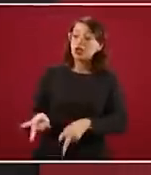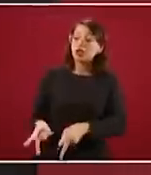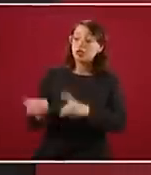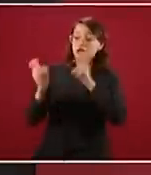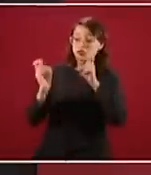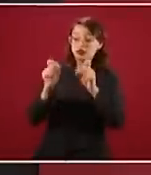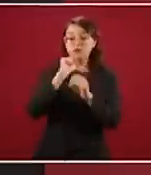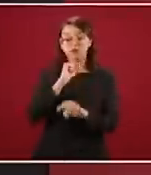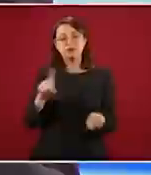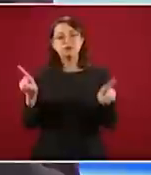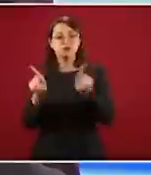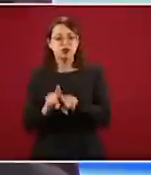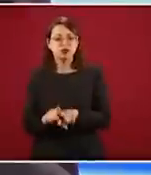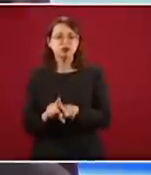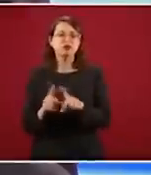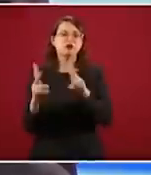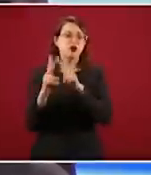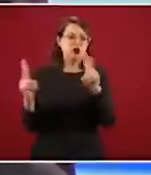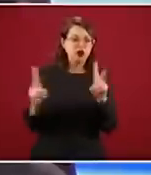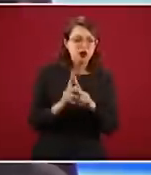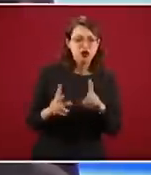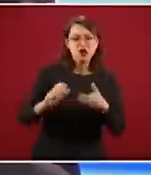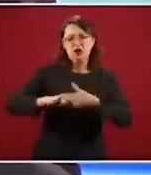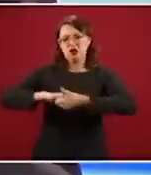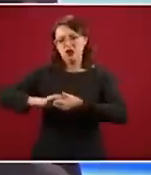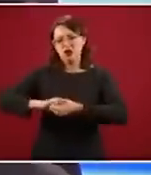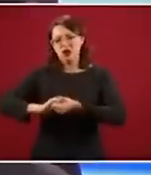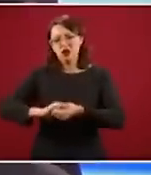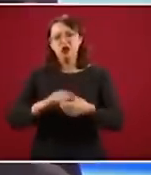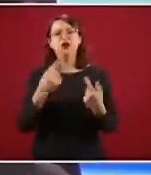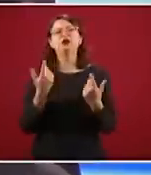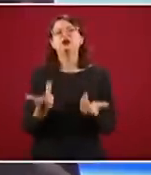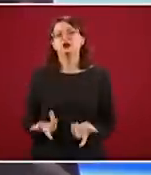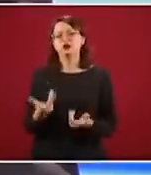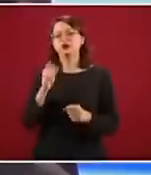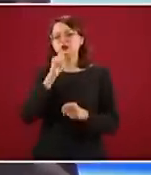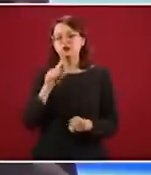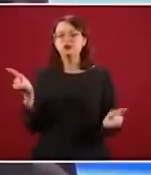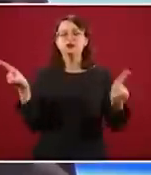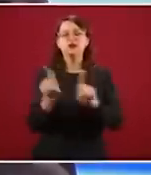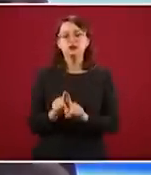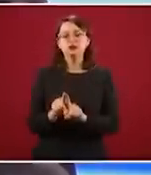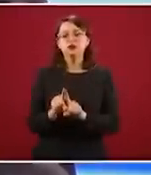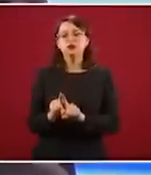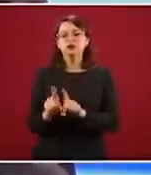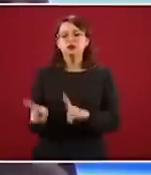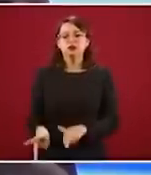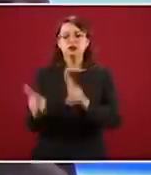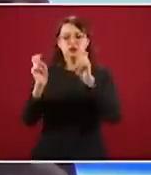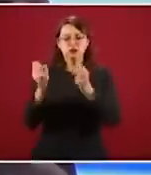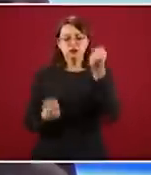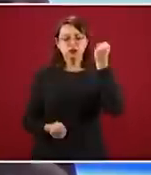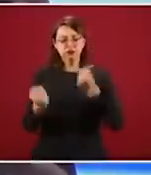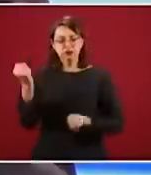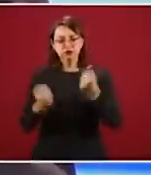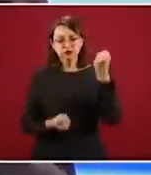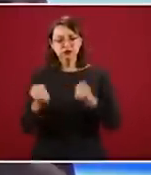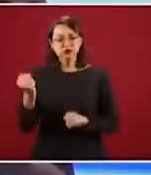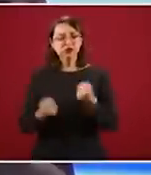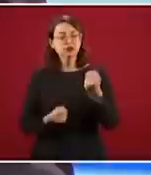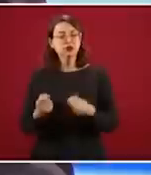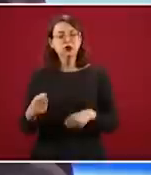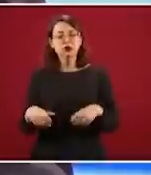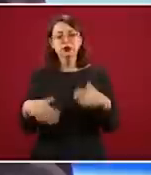en el robo de transporte de carga y de manera muy significativa en el robo de vehículos, ha habido